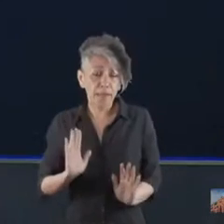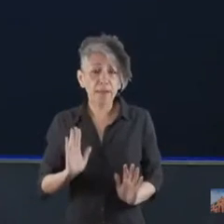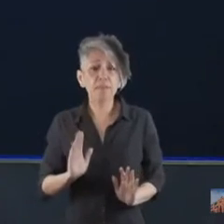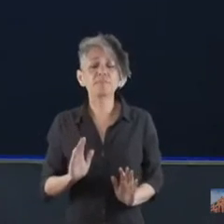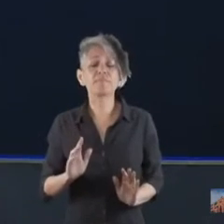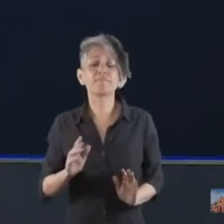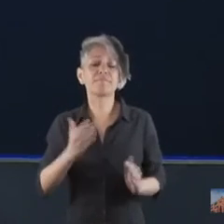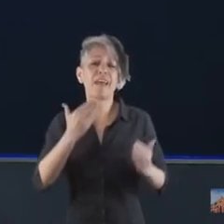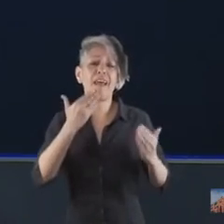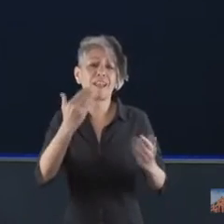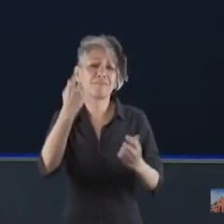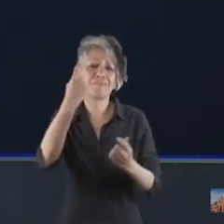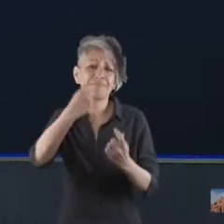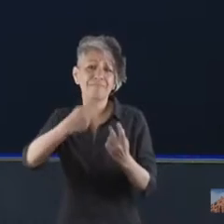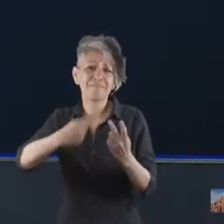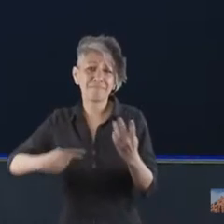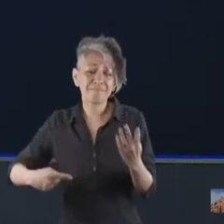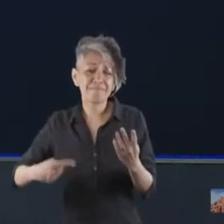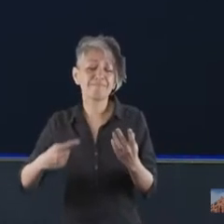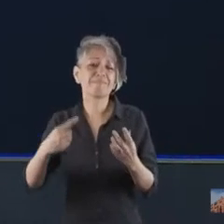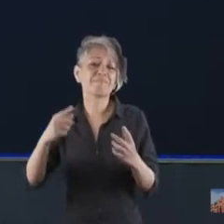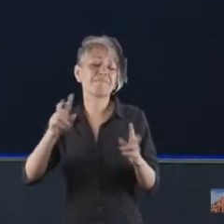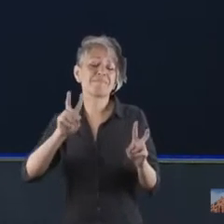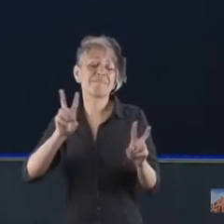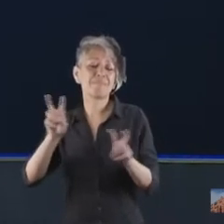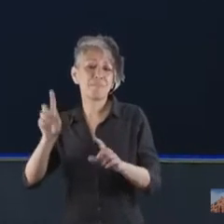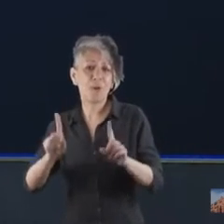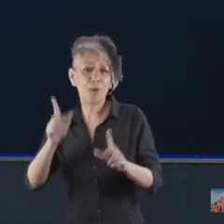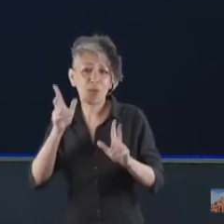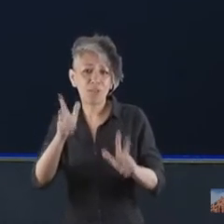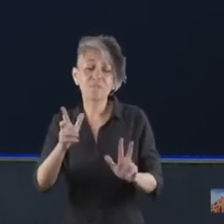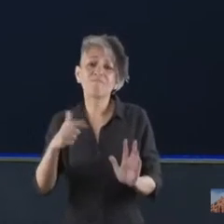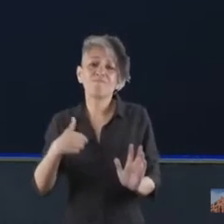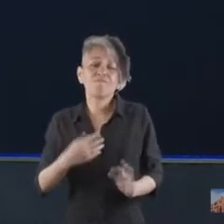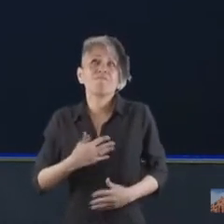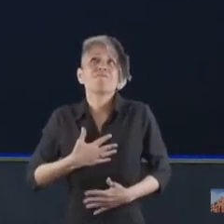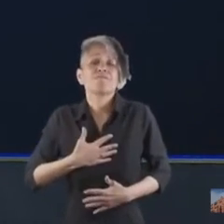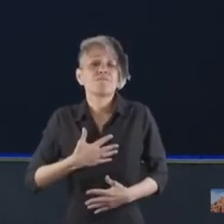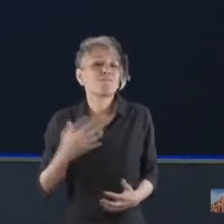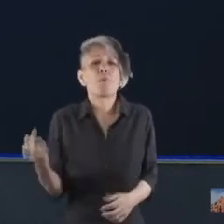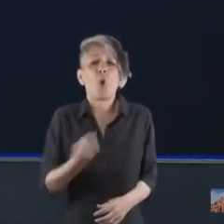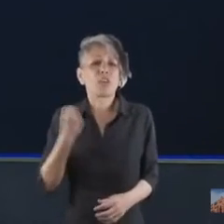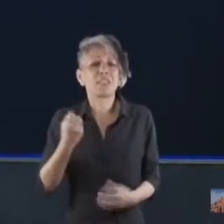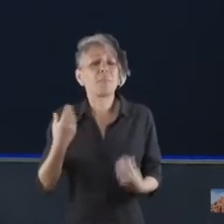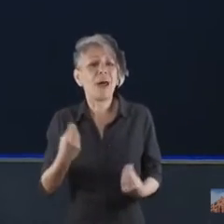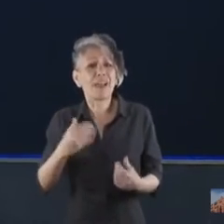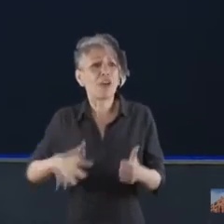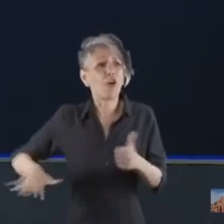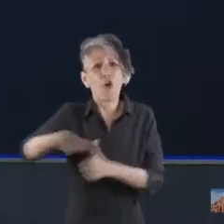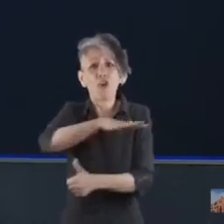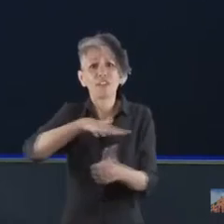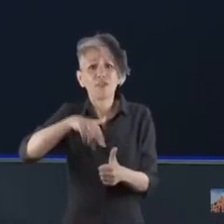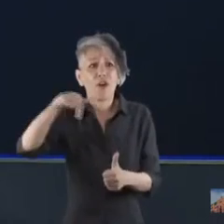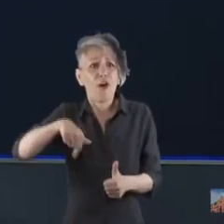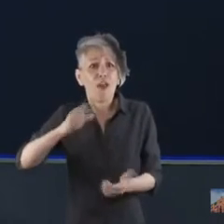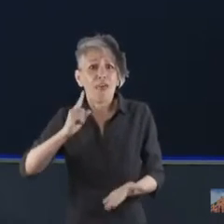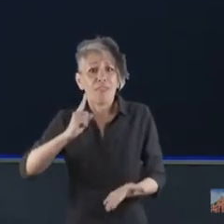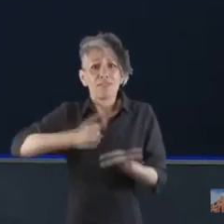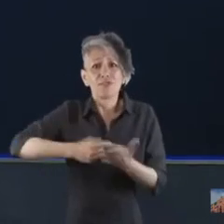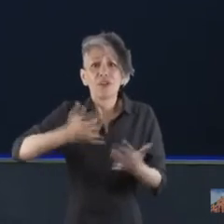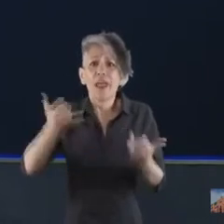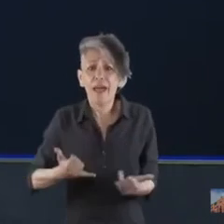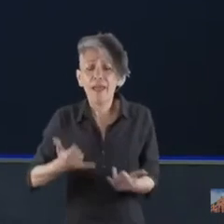agradecimientos y consideraciones que siento que son importantes para entender el contexto en el que estamos tomando decisiones